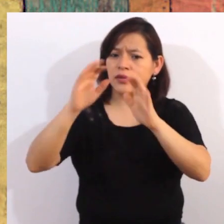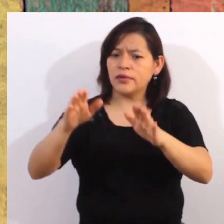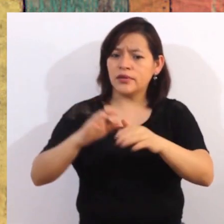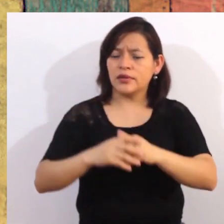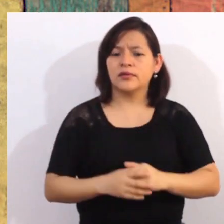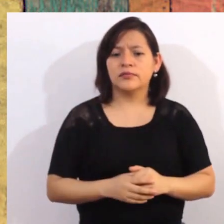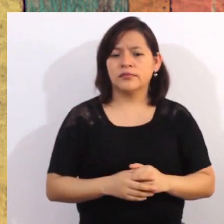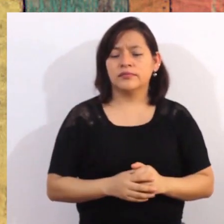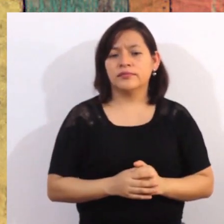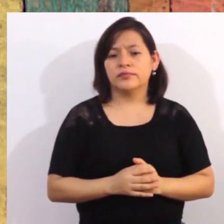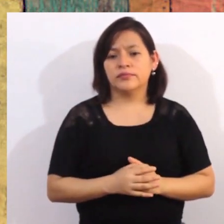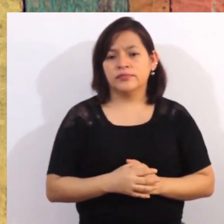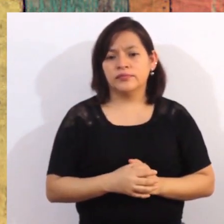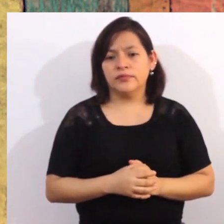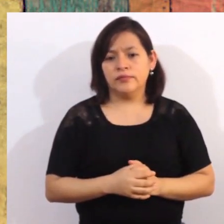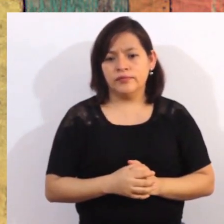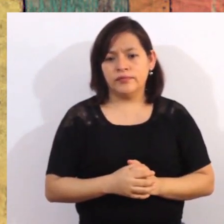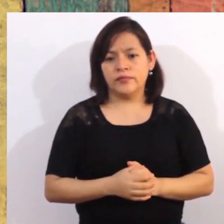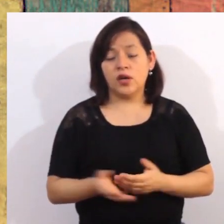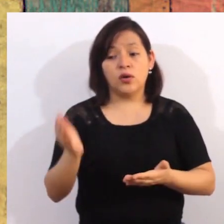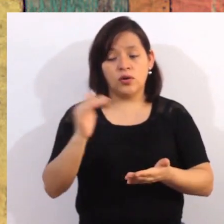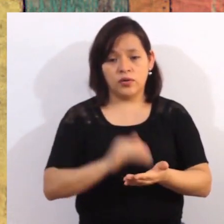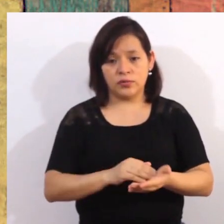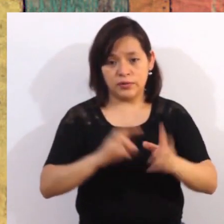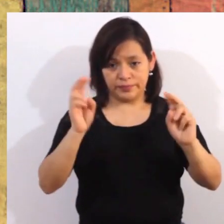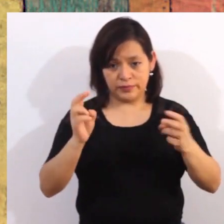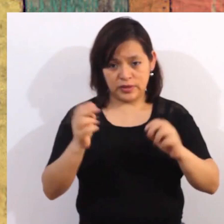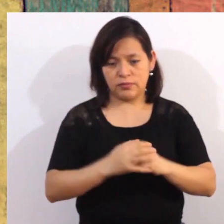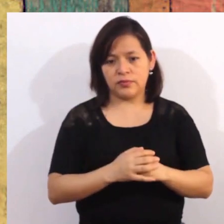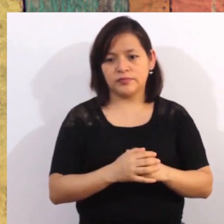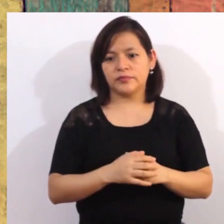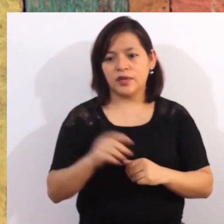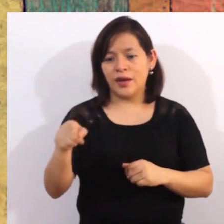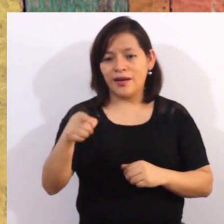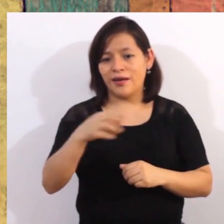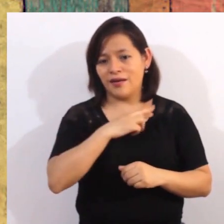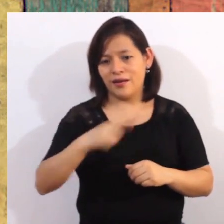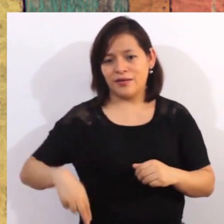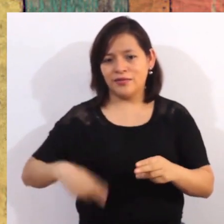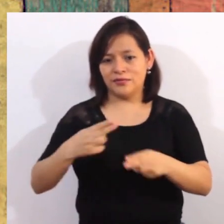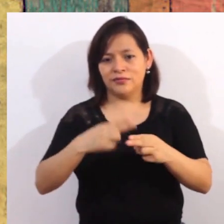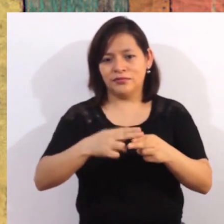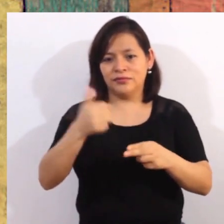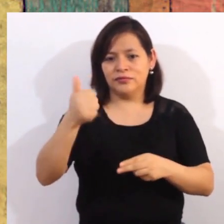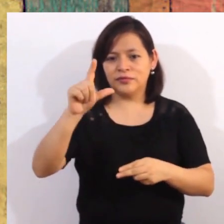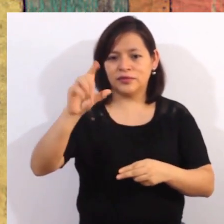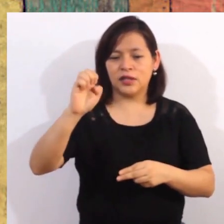eterno. Volvemos con el tema de Alejandro, un hombre que trabajó mucho, arduamente,